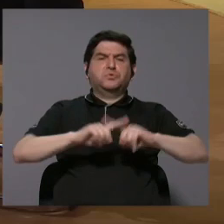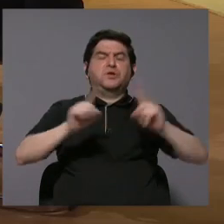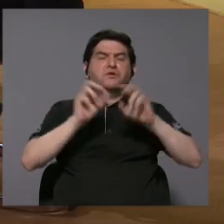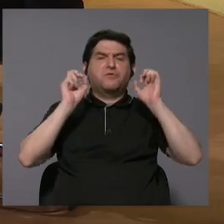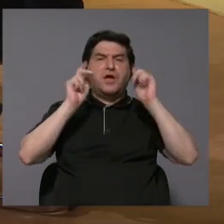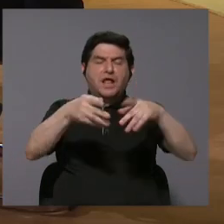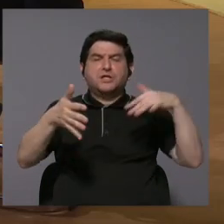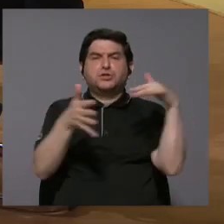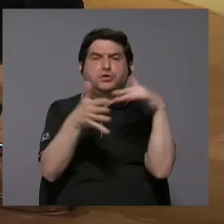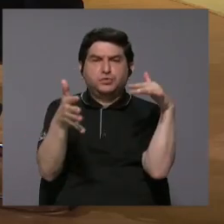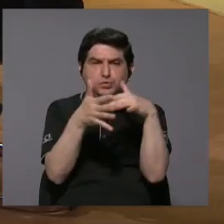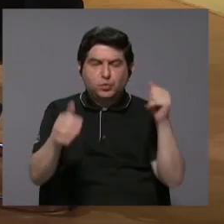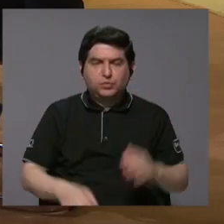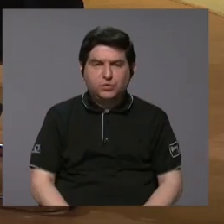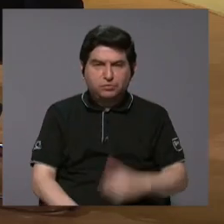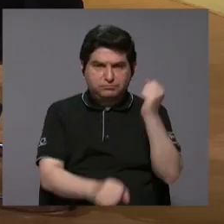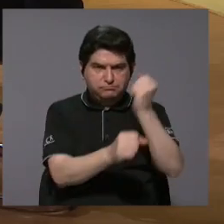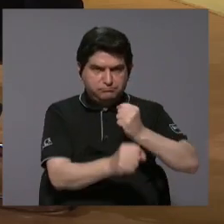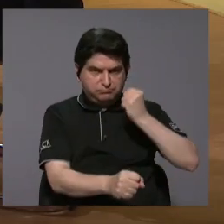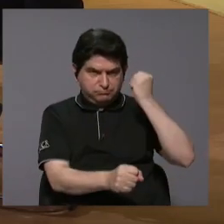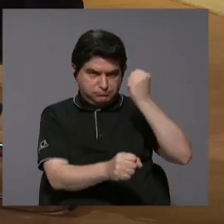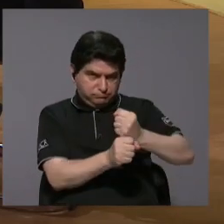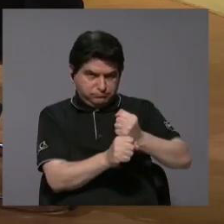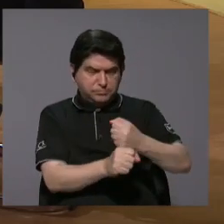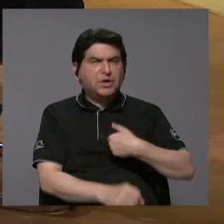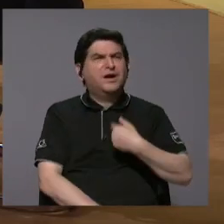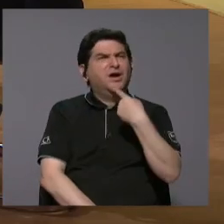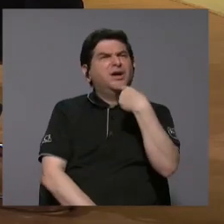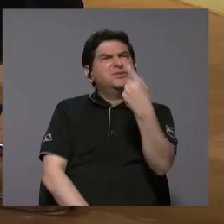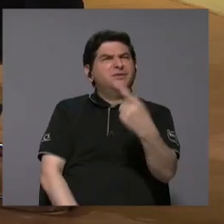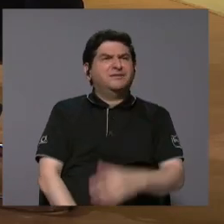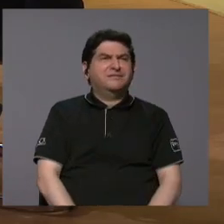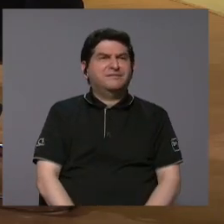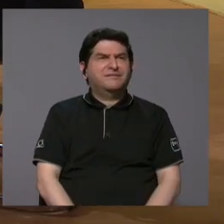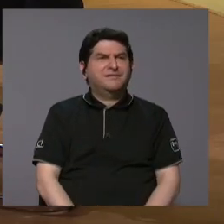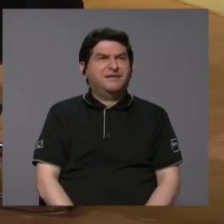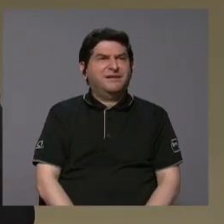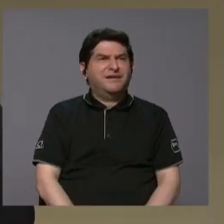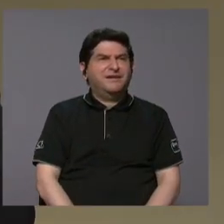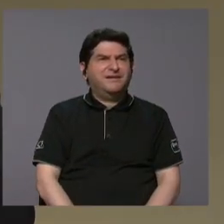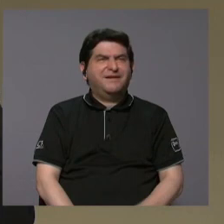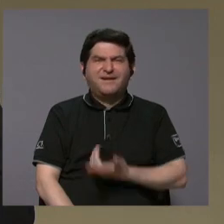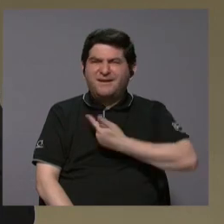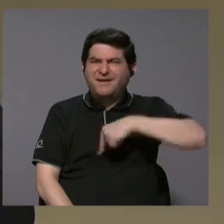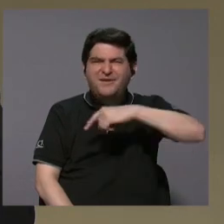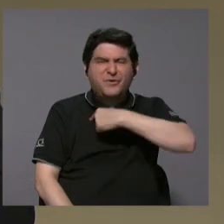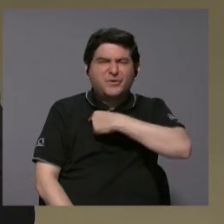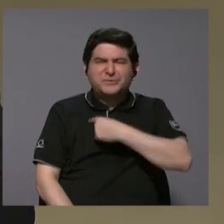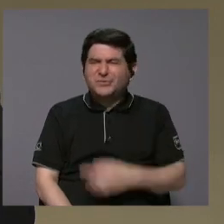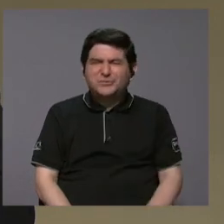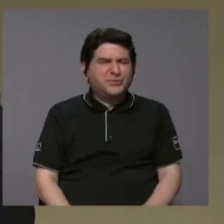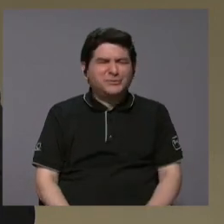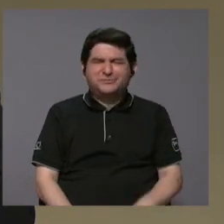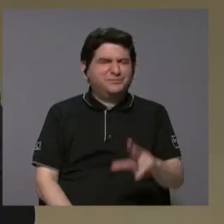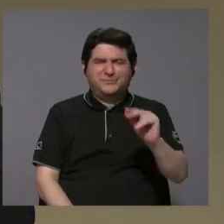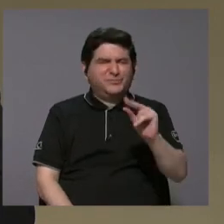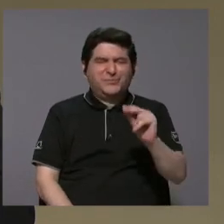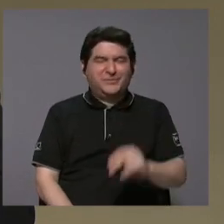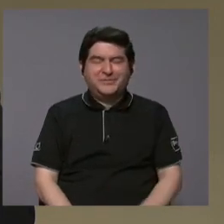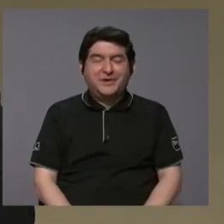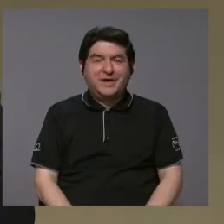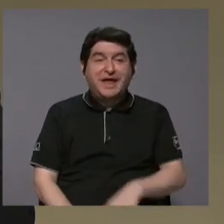posibilidades de estudio, estamos trabajando, diría que estamos es un poco ambicioso, en realidad están